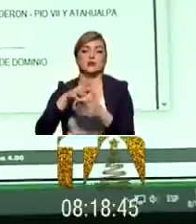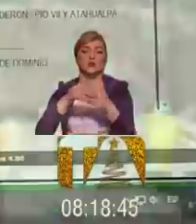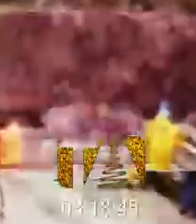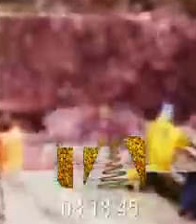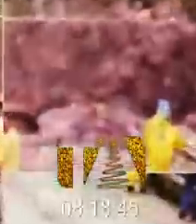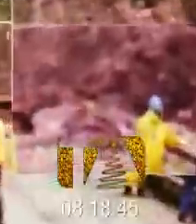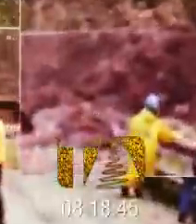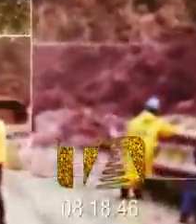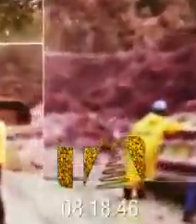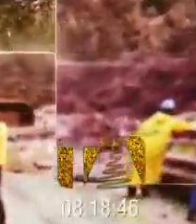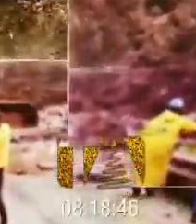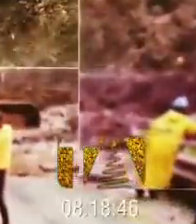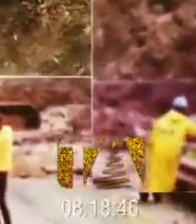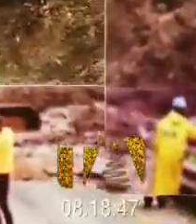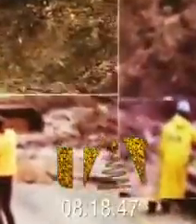$25.